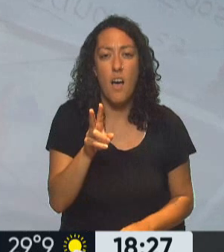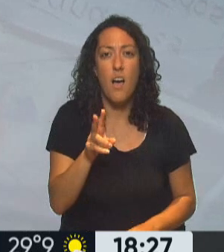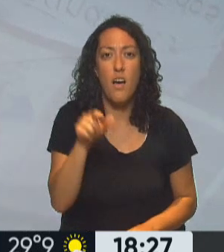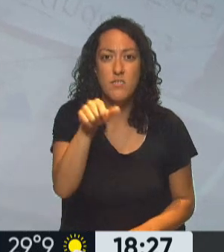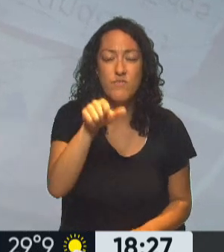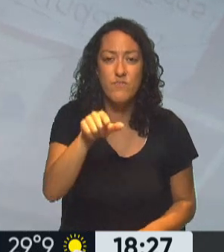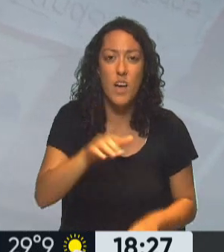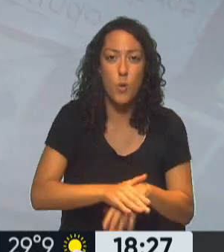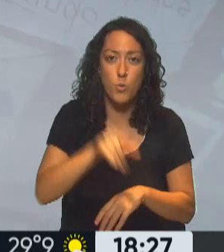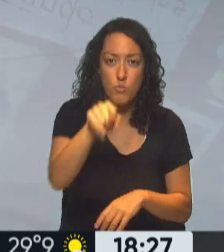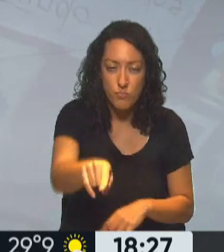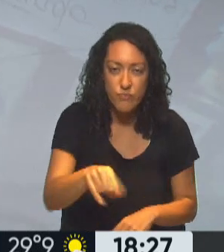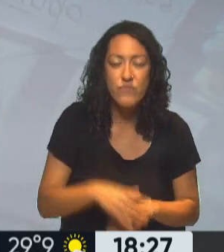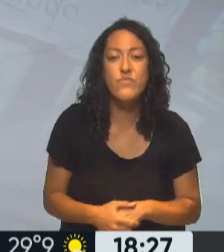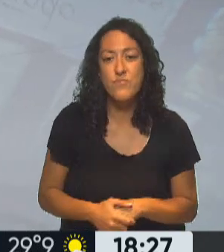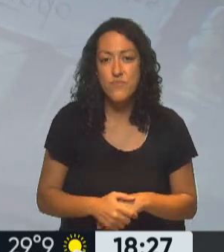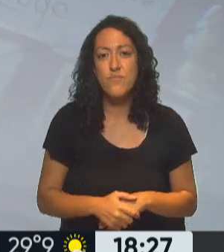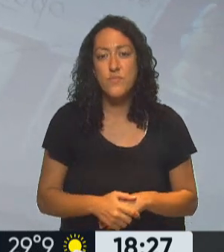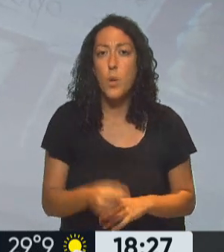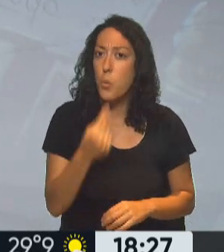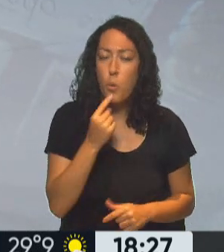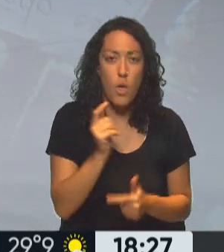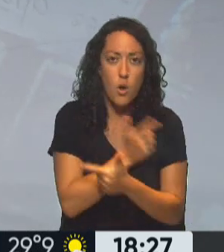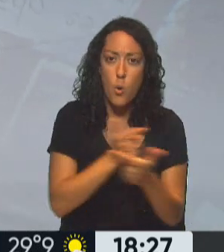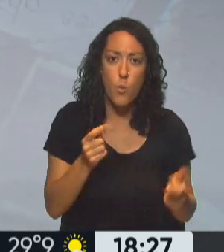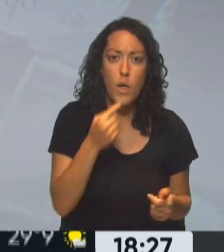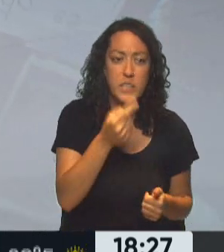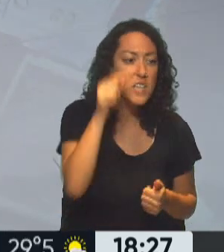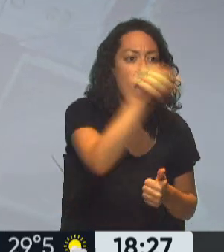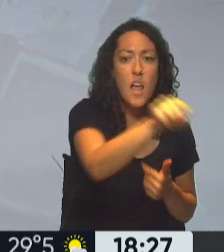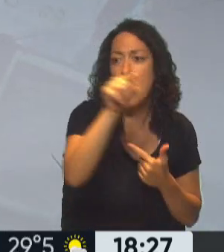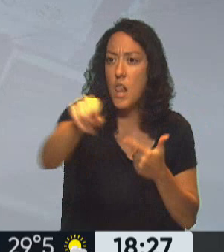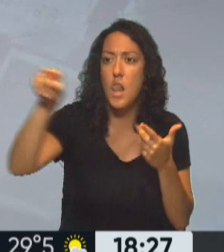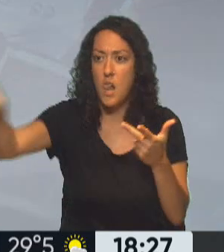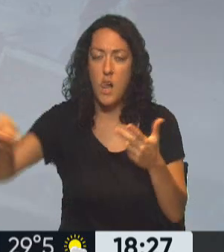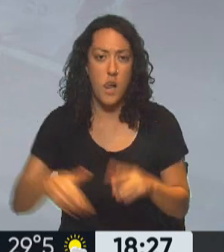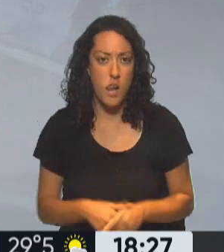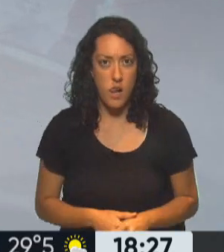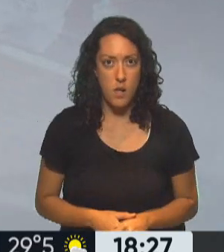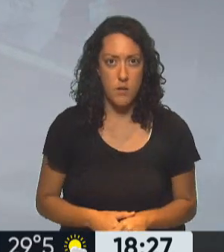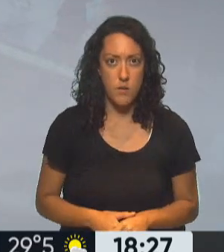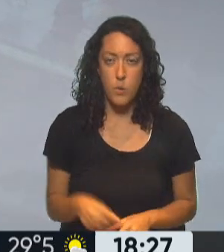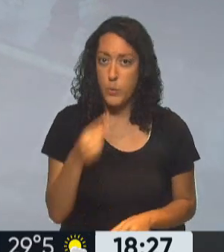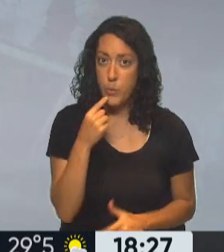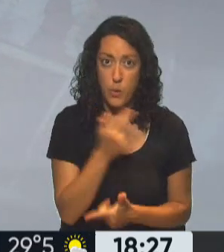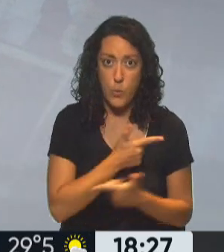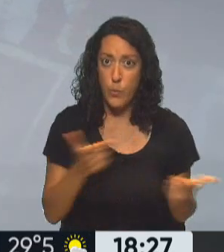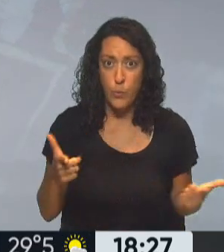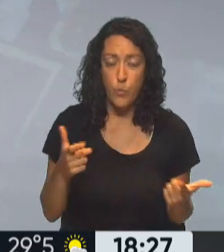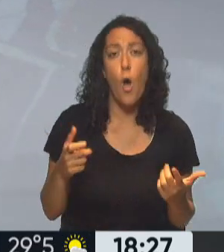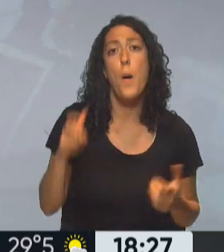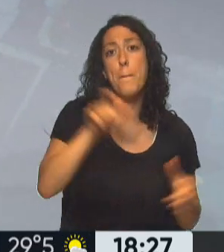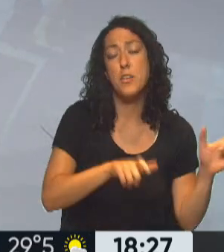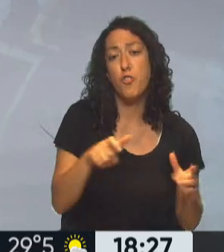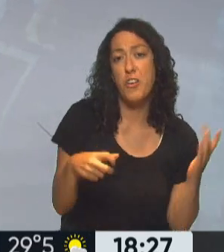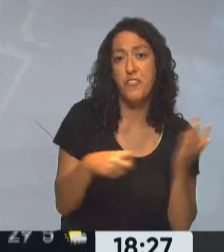pública, en la rueda de reconocimiento, y no hubo duda, dijeron él y él. La fiscalía, con